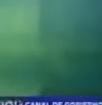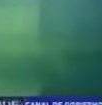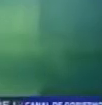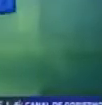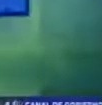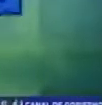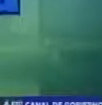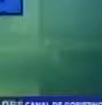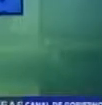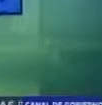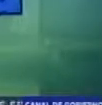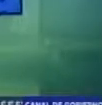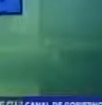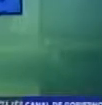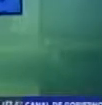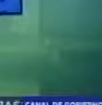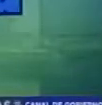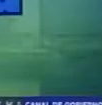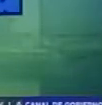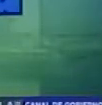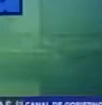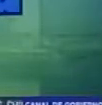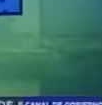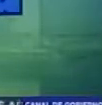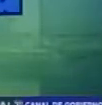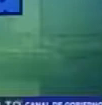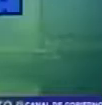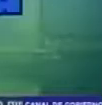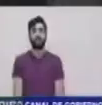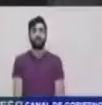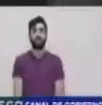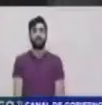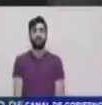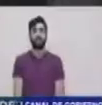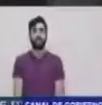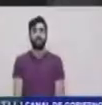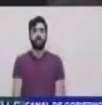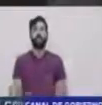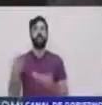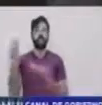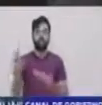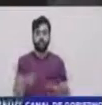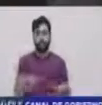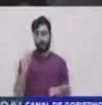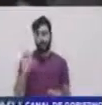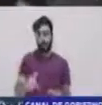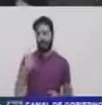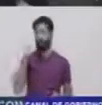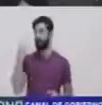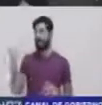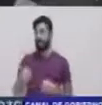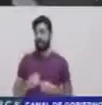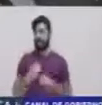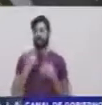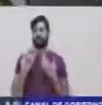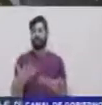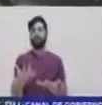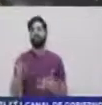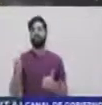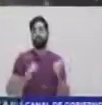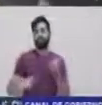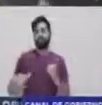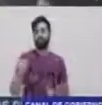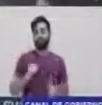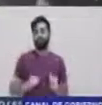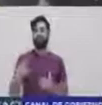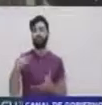Expresión artística. Bienvenidos al segmento de expresión artística.